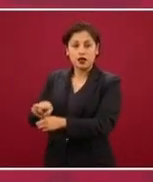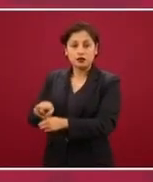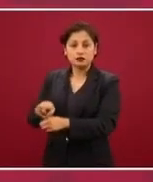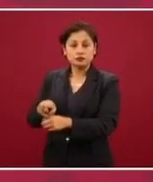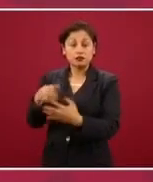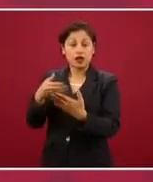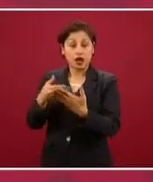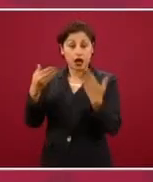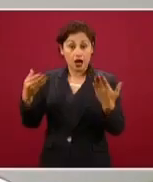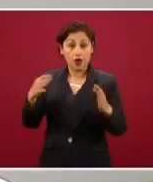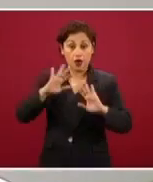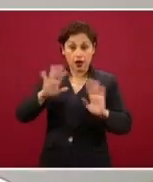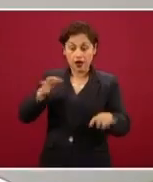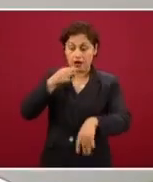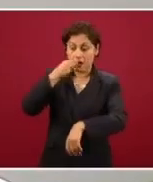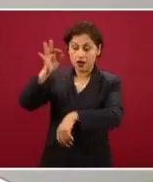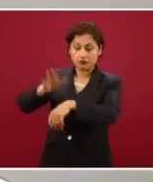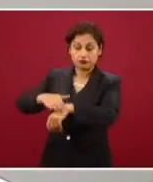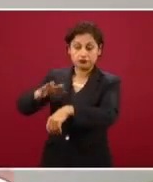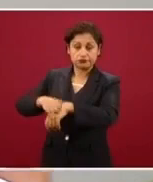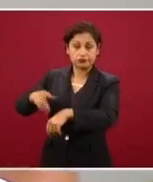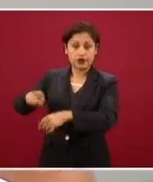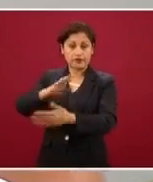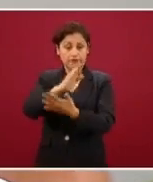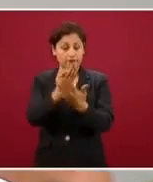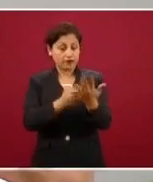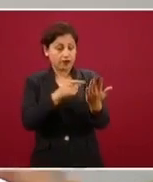falsas y que es delito grave,